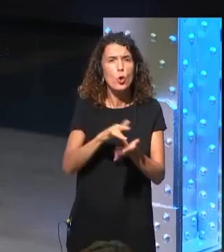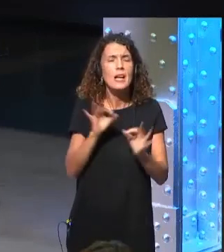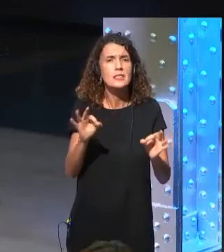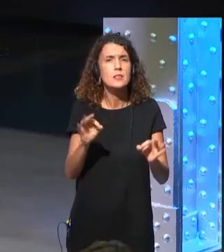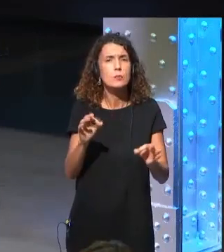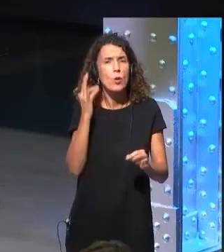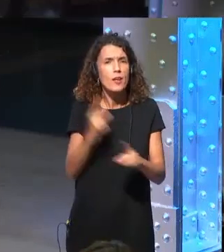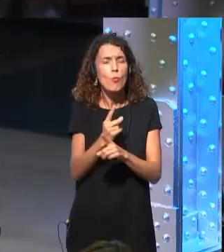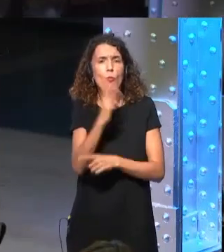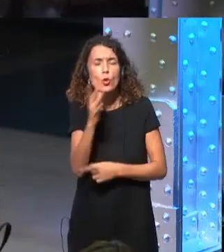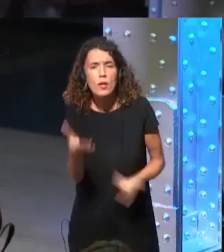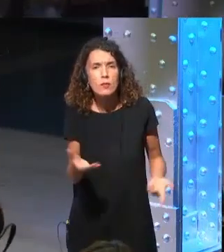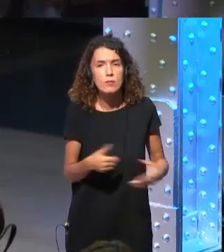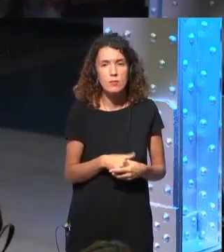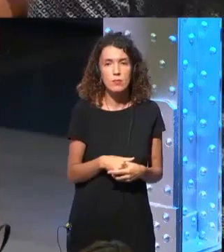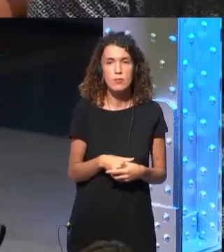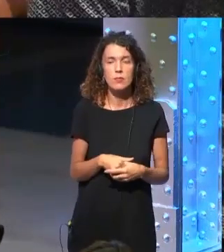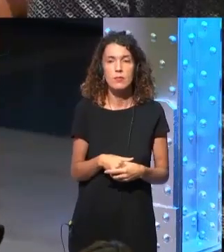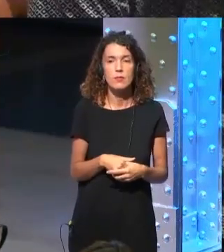esto?